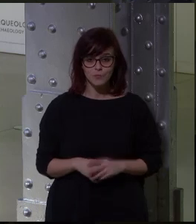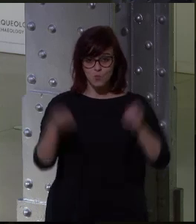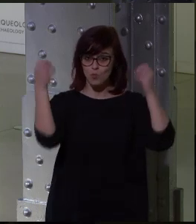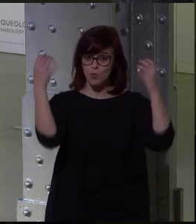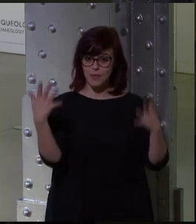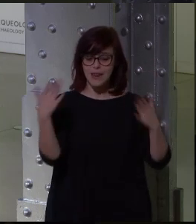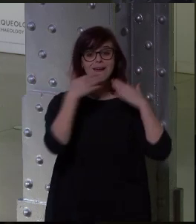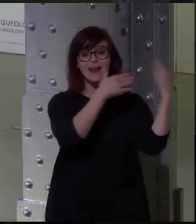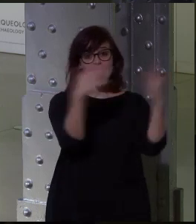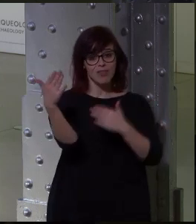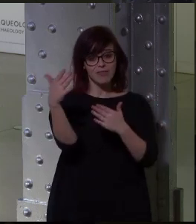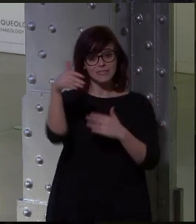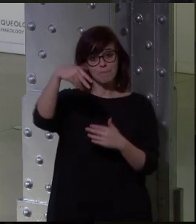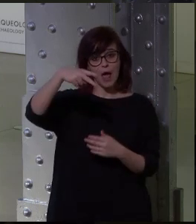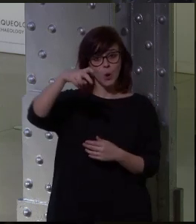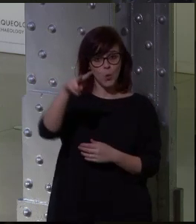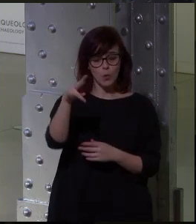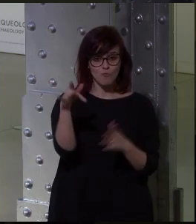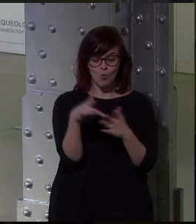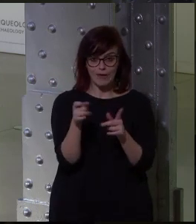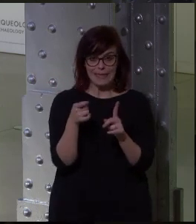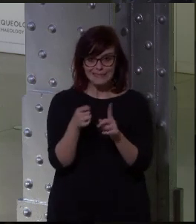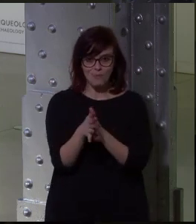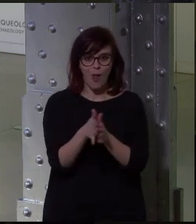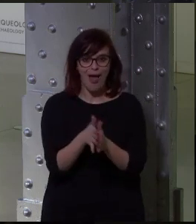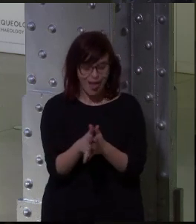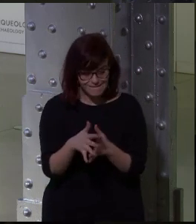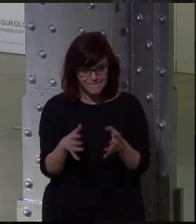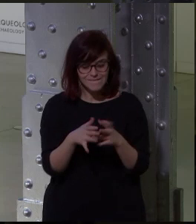Muy bien, muchas gracias, Manu. Muy estimulante, yo creo.